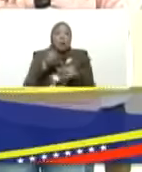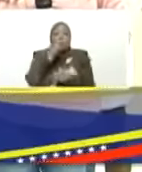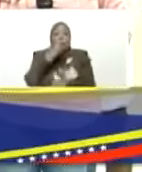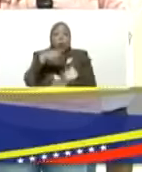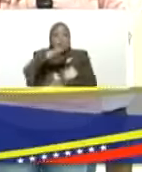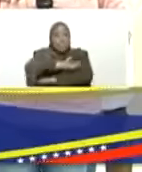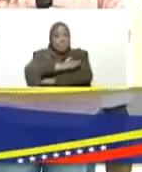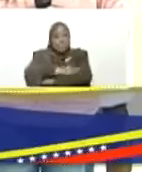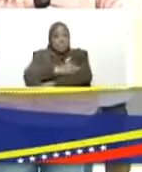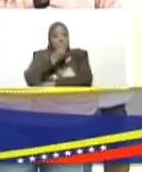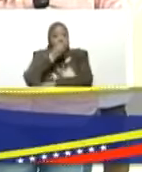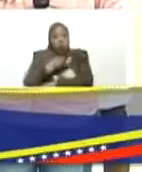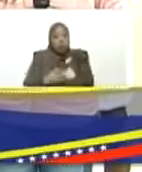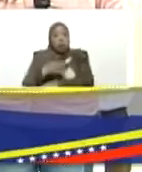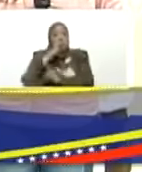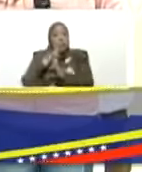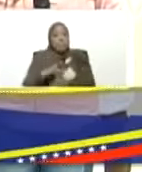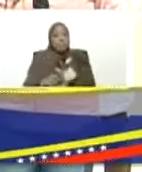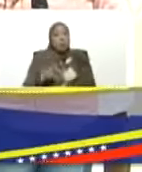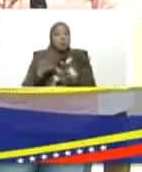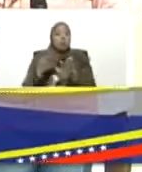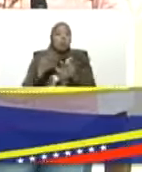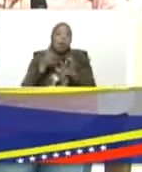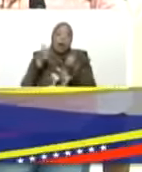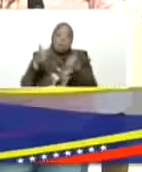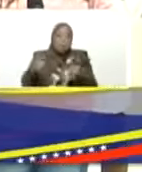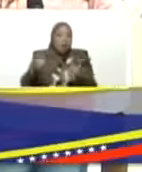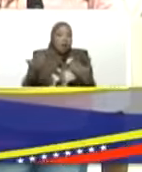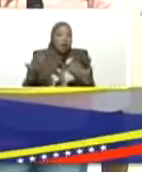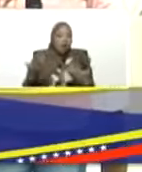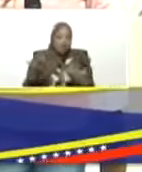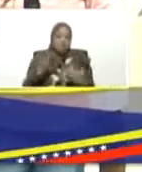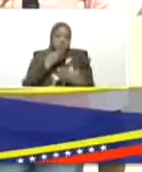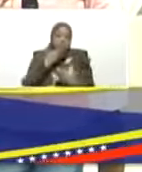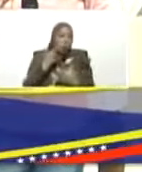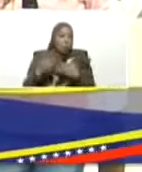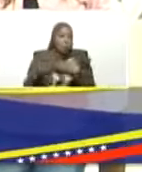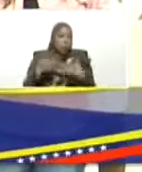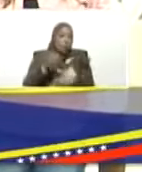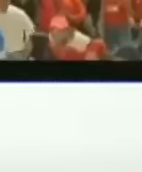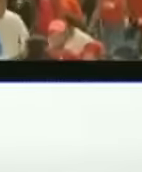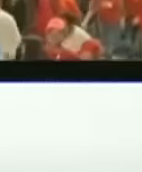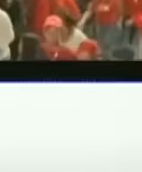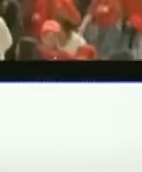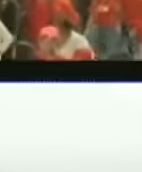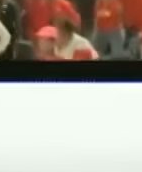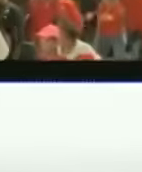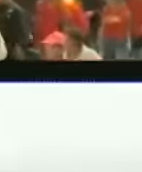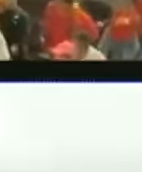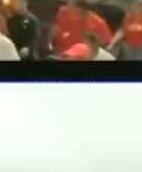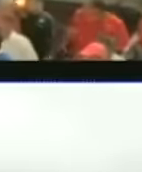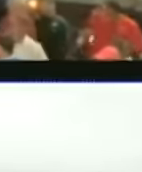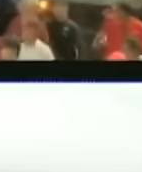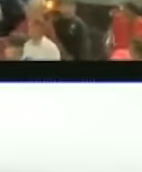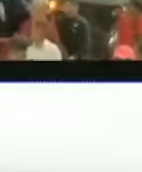aunque me lo quitaron de la pantalla, no importa, eso pasa. Ahí estuvimos inaugurando y caminamos con el